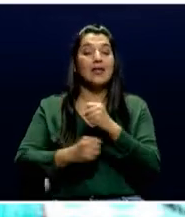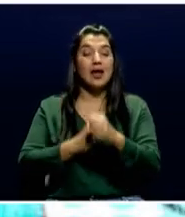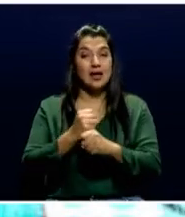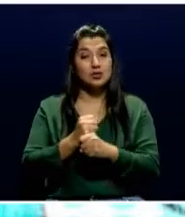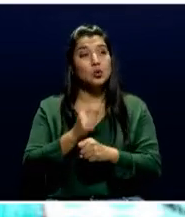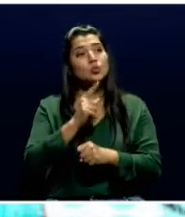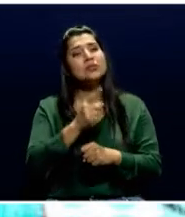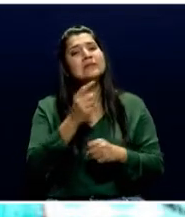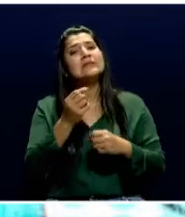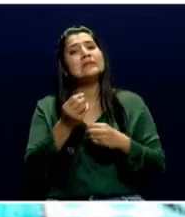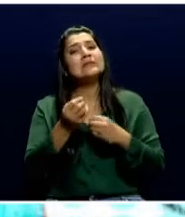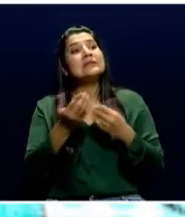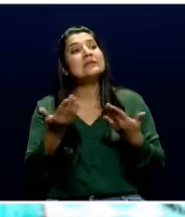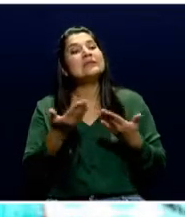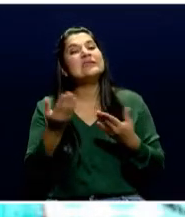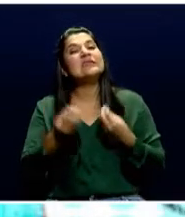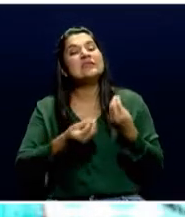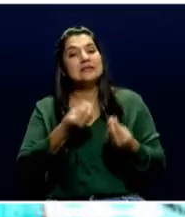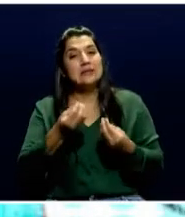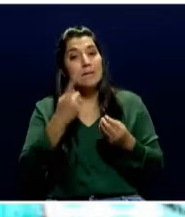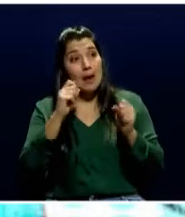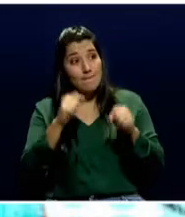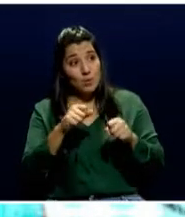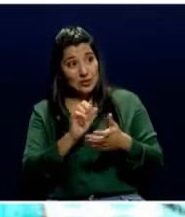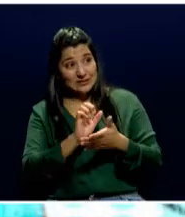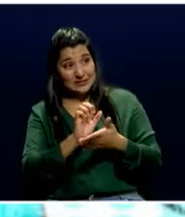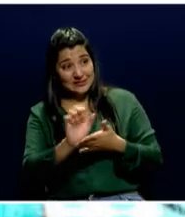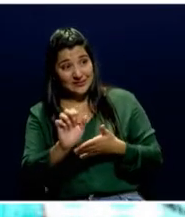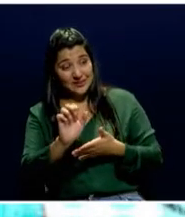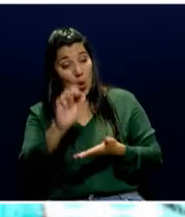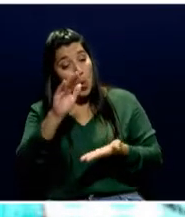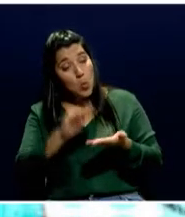hacer o qué planes tienen para mitigar estos riesgos?